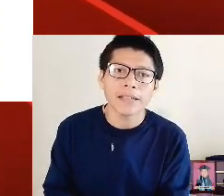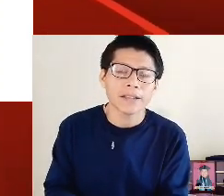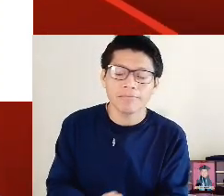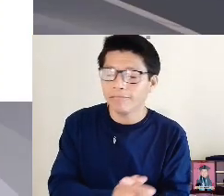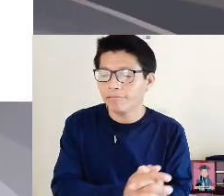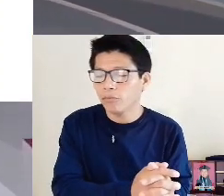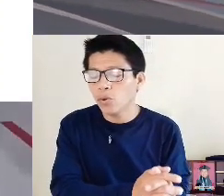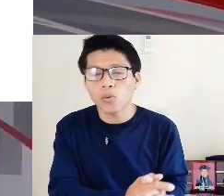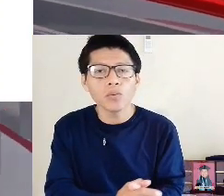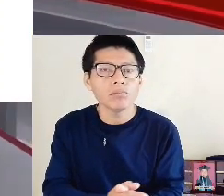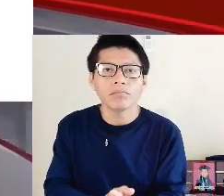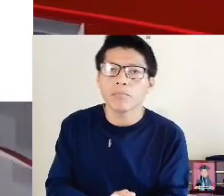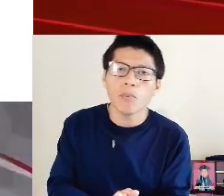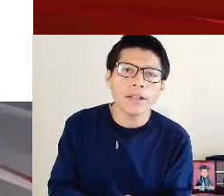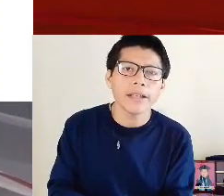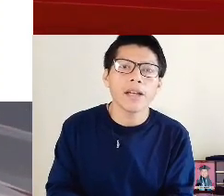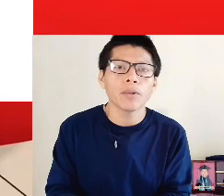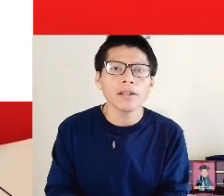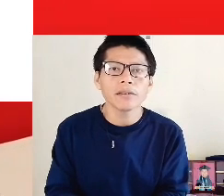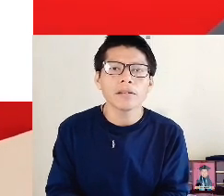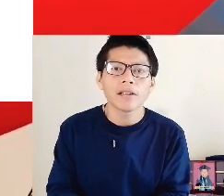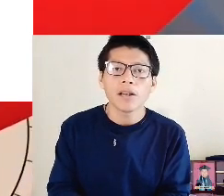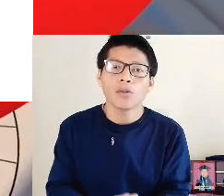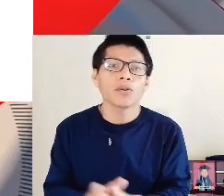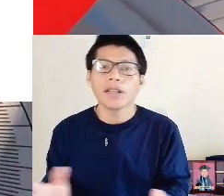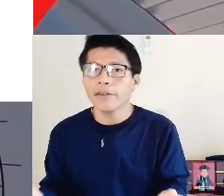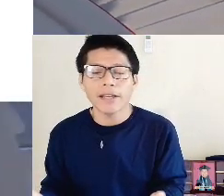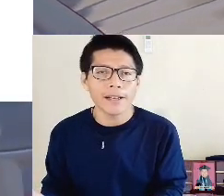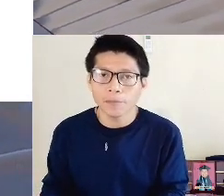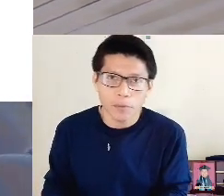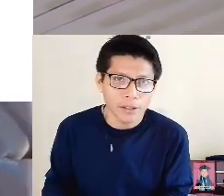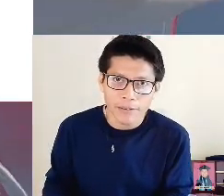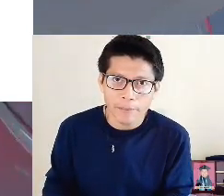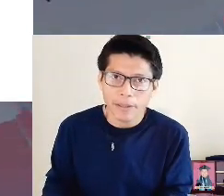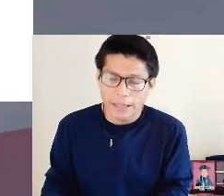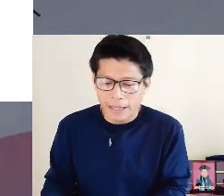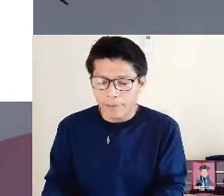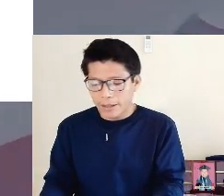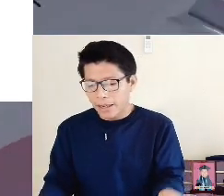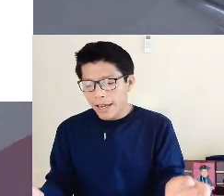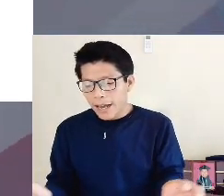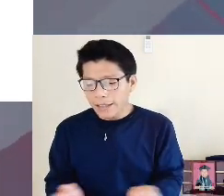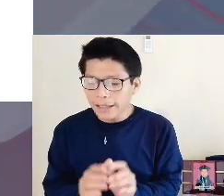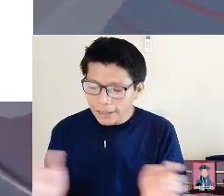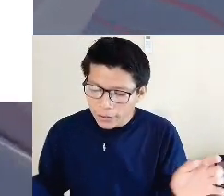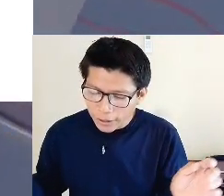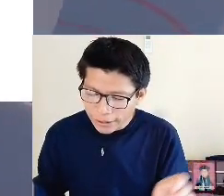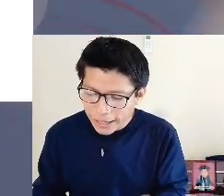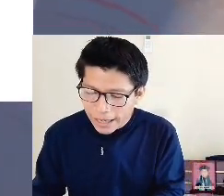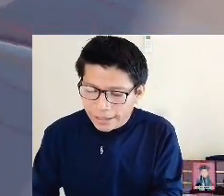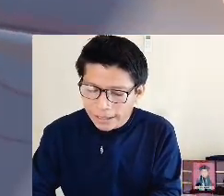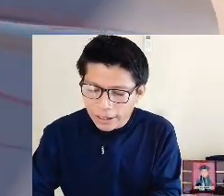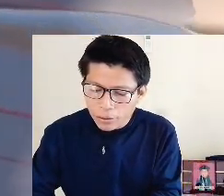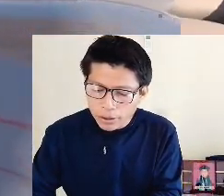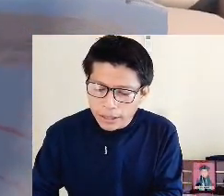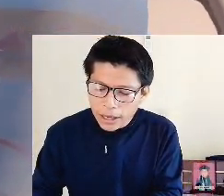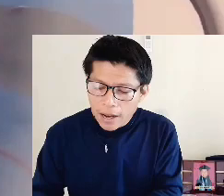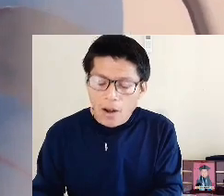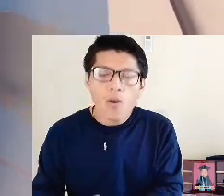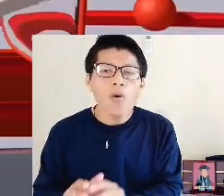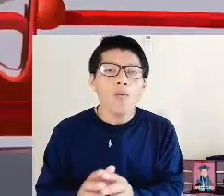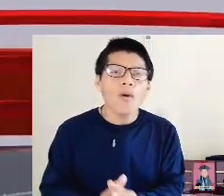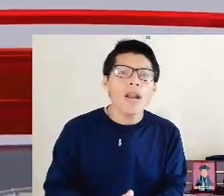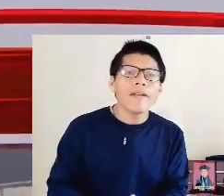a nuestro país con un puente de deudas no se iba a ser responsable prácticamente Así que señores Santiago